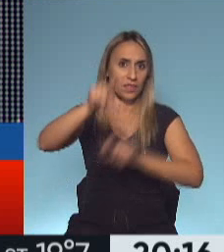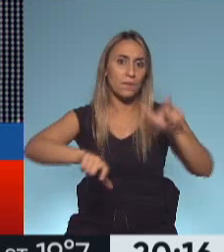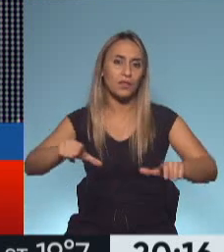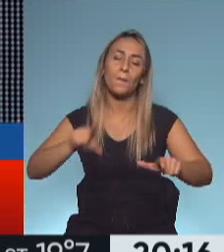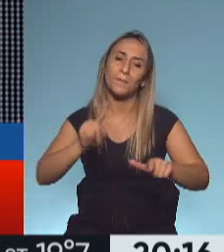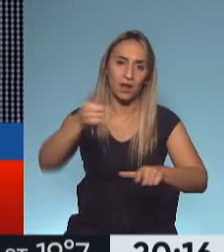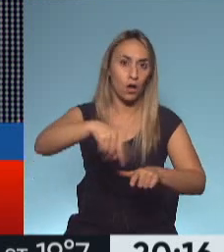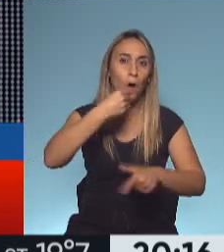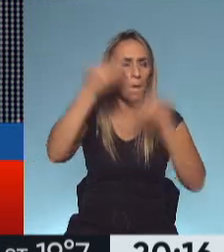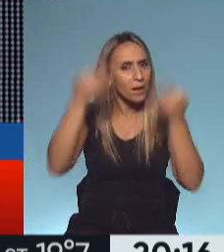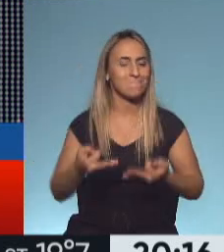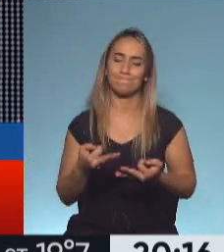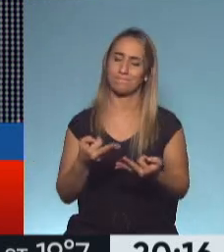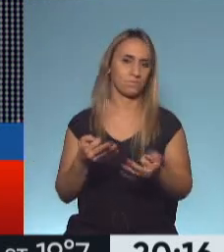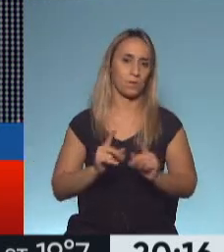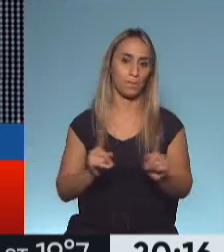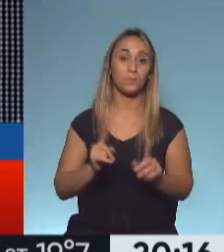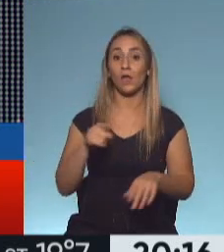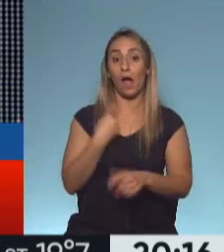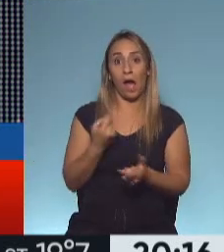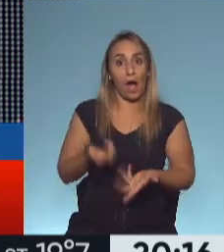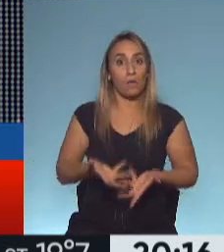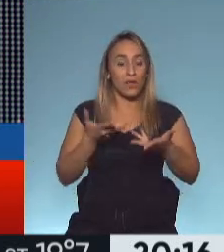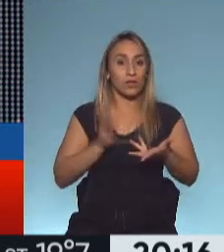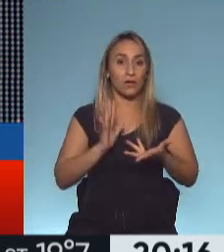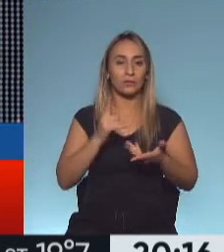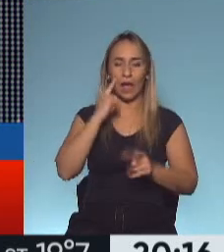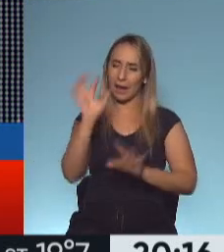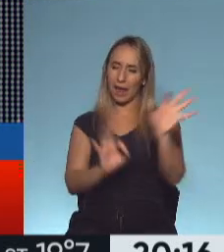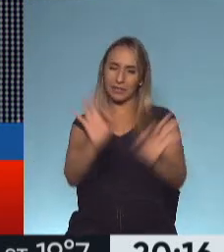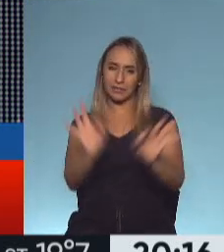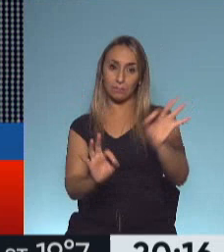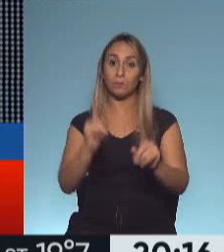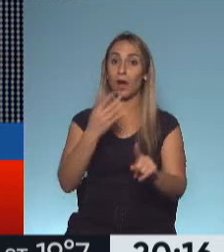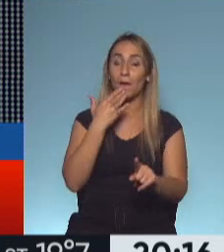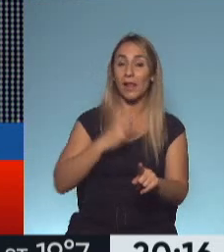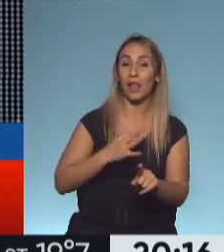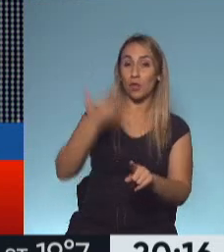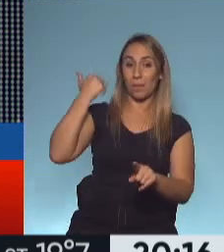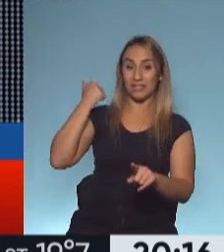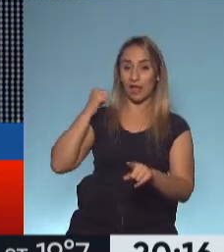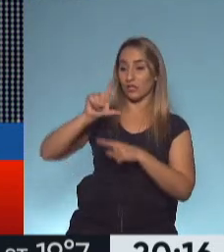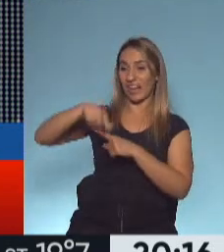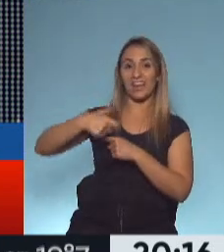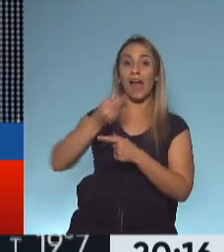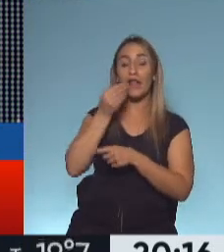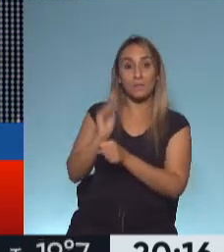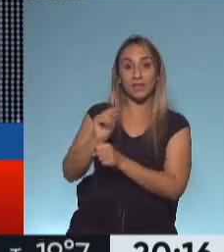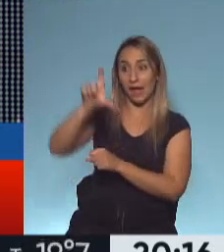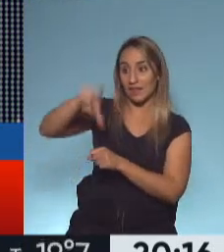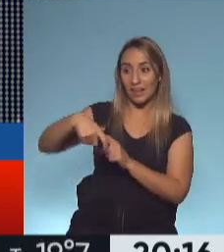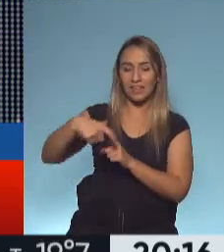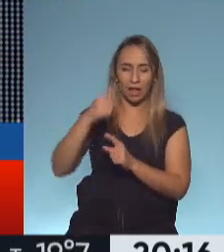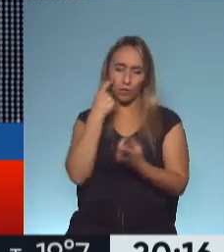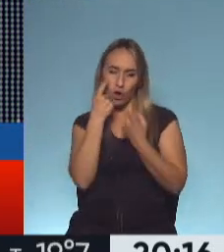está comiendo bien. Este aumento que hicimos nosotros nos permite ir evaluando. En abril del año pasado, con la tarjeta alimentar, el 62% de las